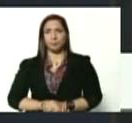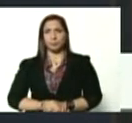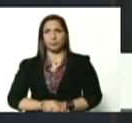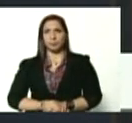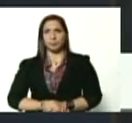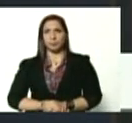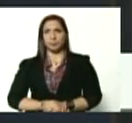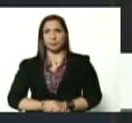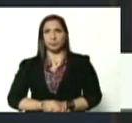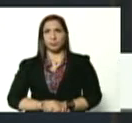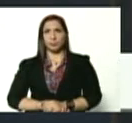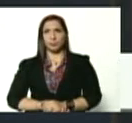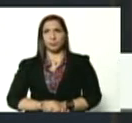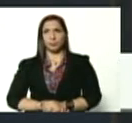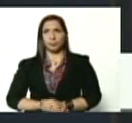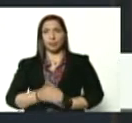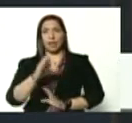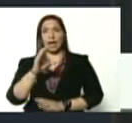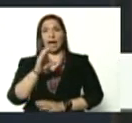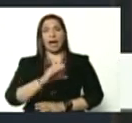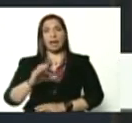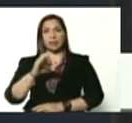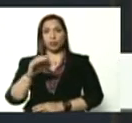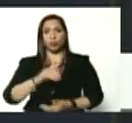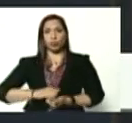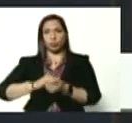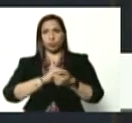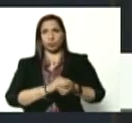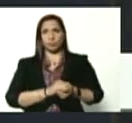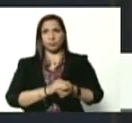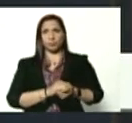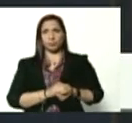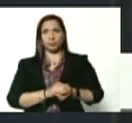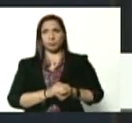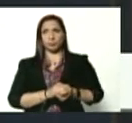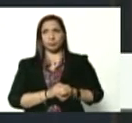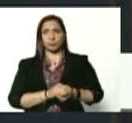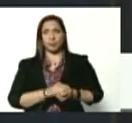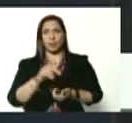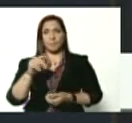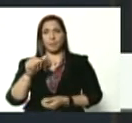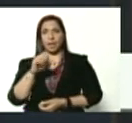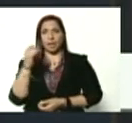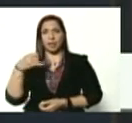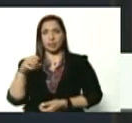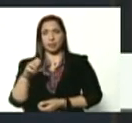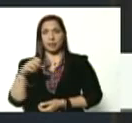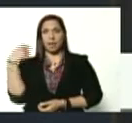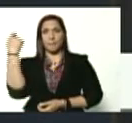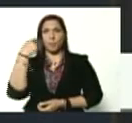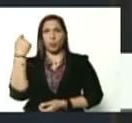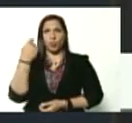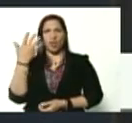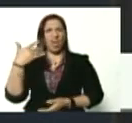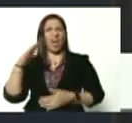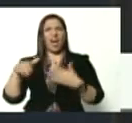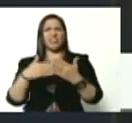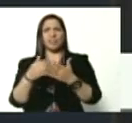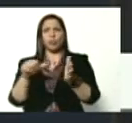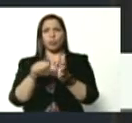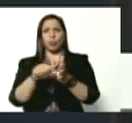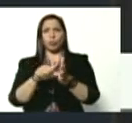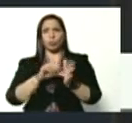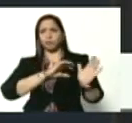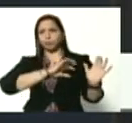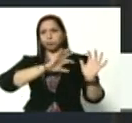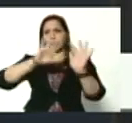pro carrillo desde trujillo josé antonio páez desde apure hacia donde hacía